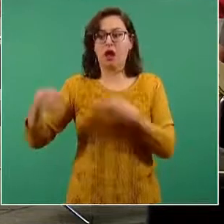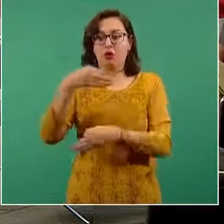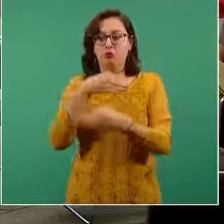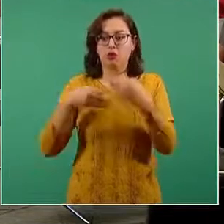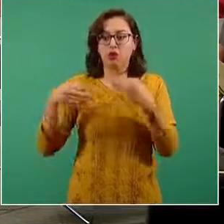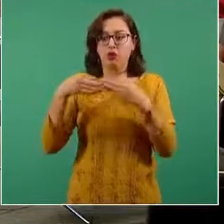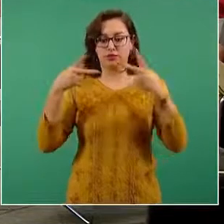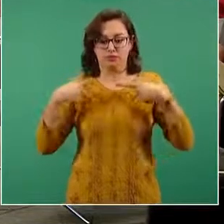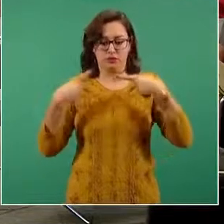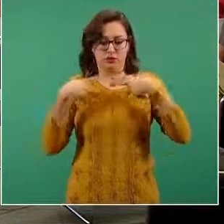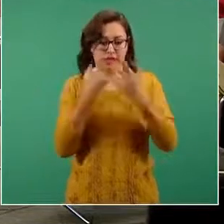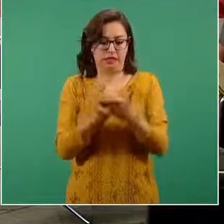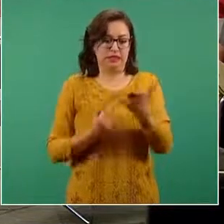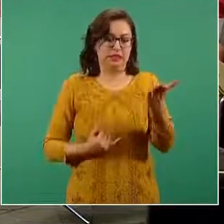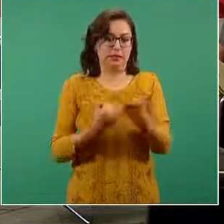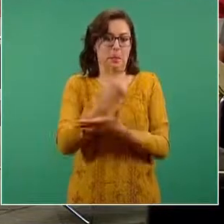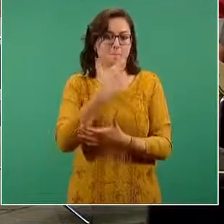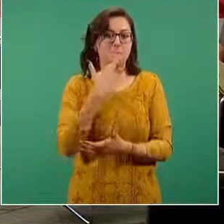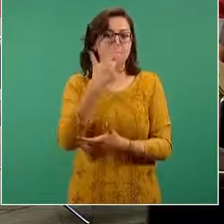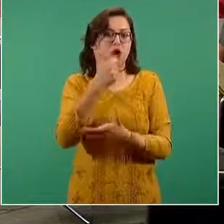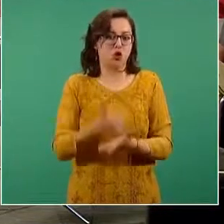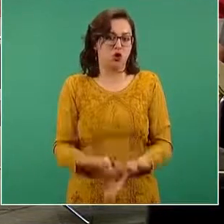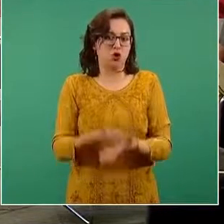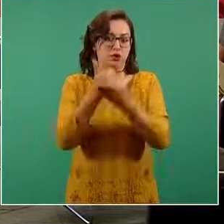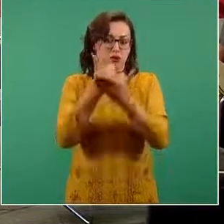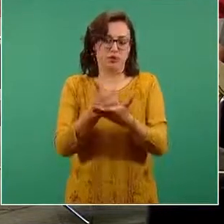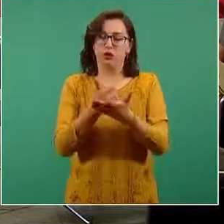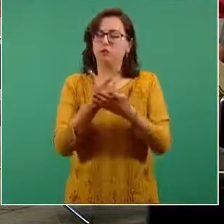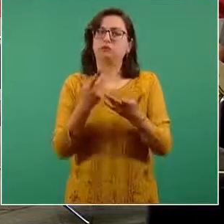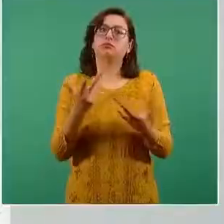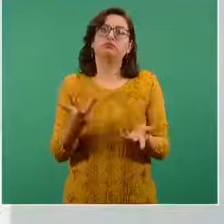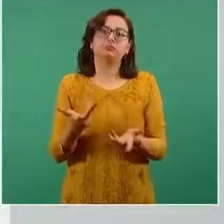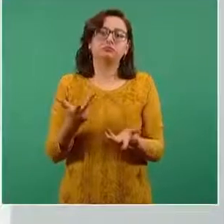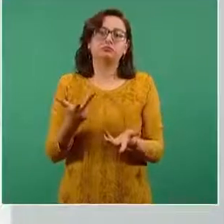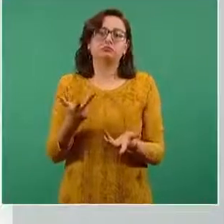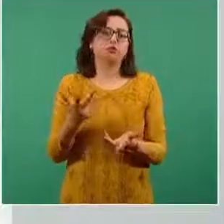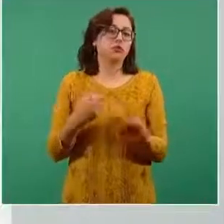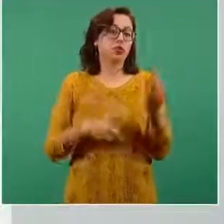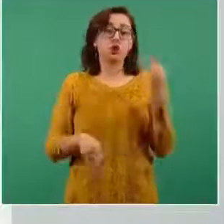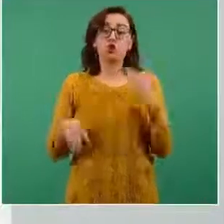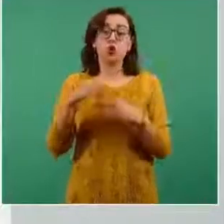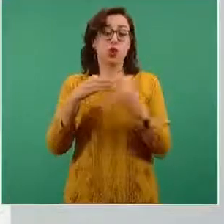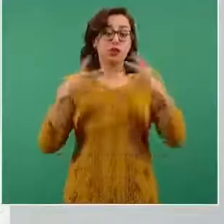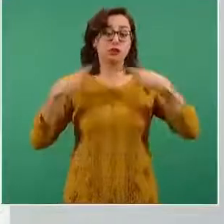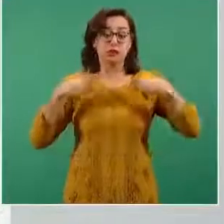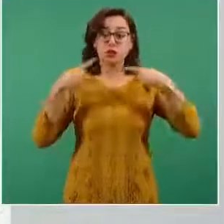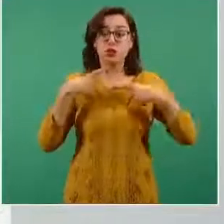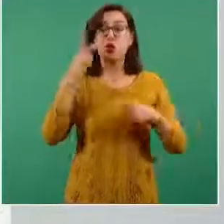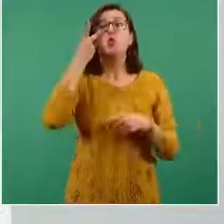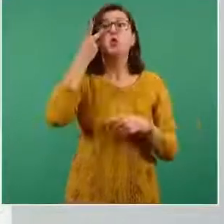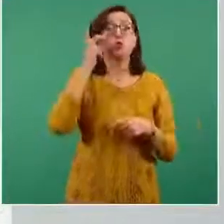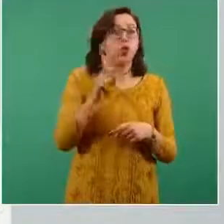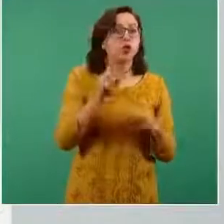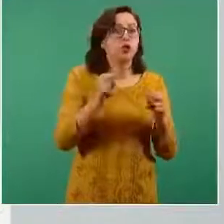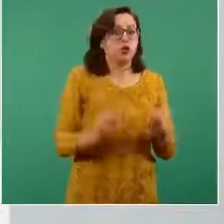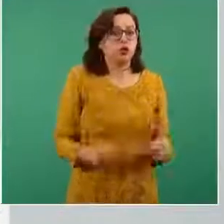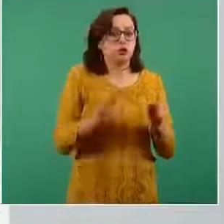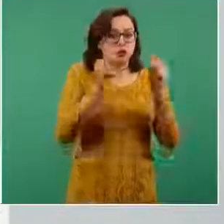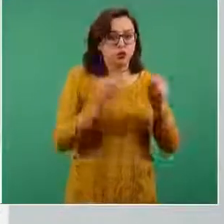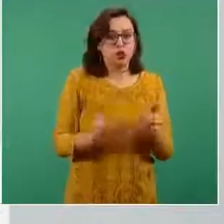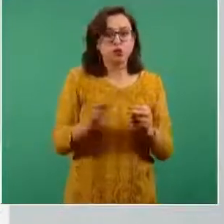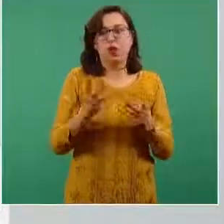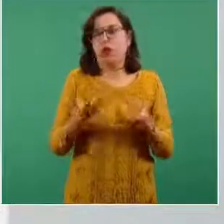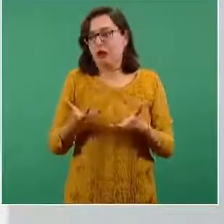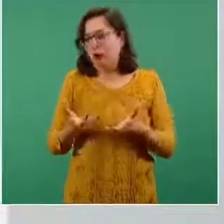mejores decisiones en todo momento y desde todo nivel, desde el hecho de ser alguien dueño de un negocio, alguien que está en una